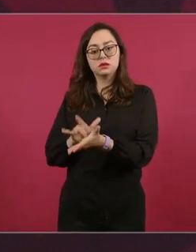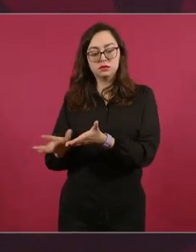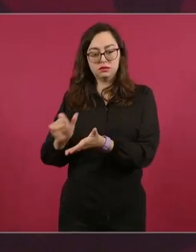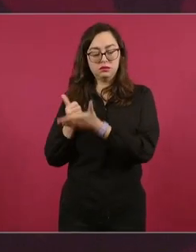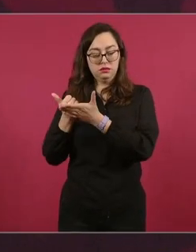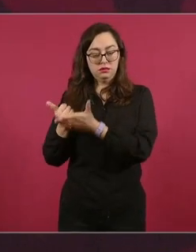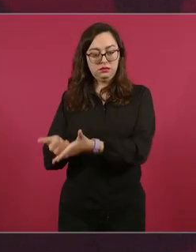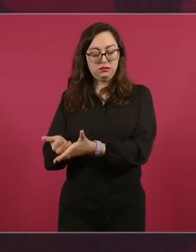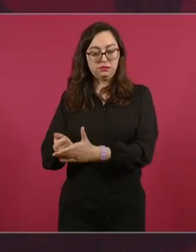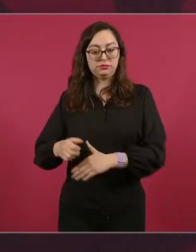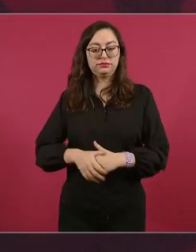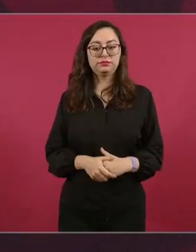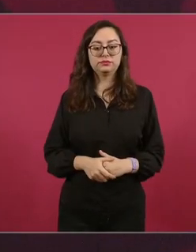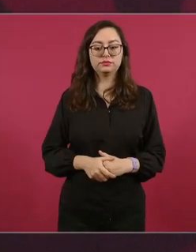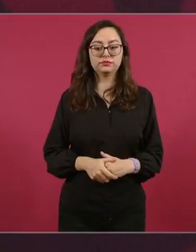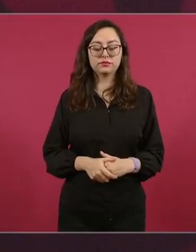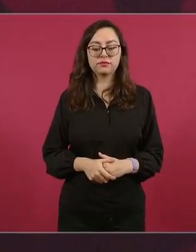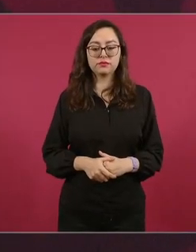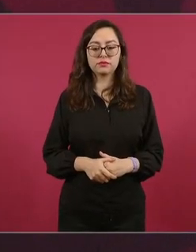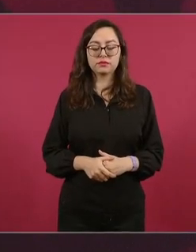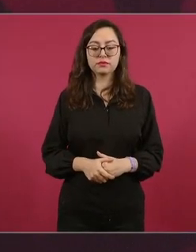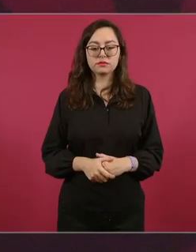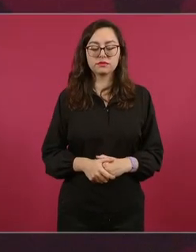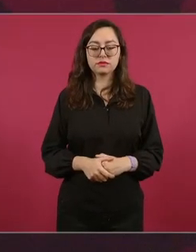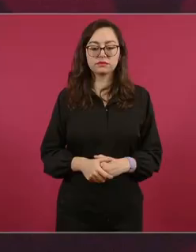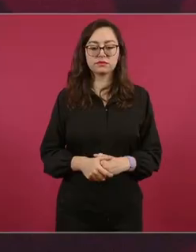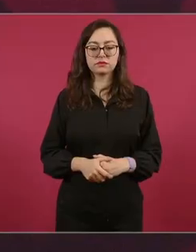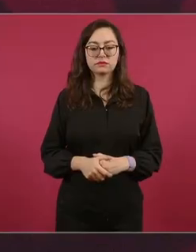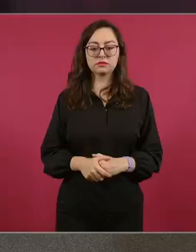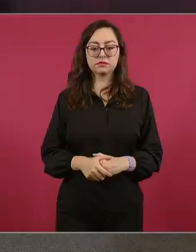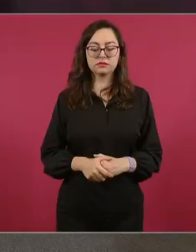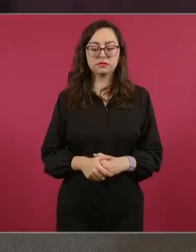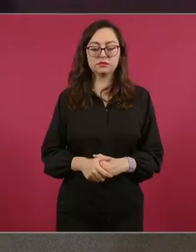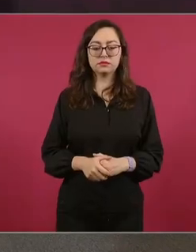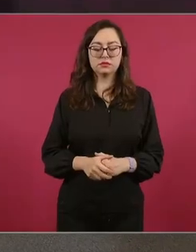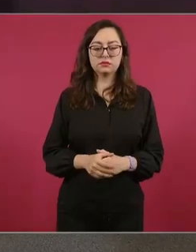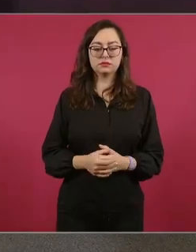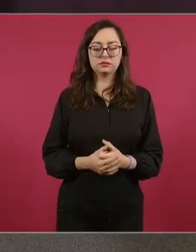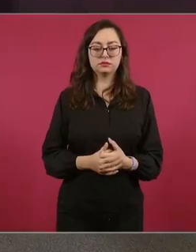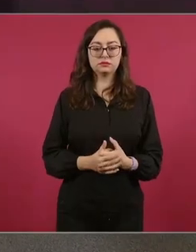El atender, ayudar a